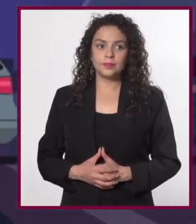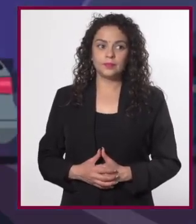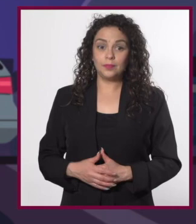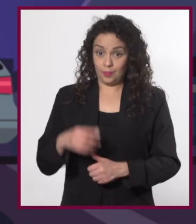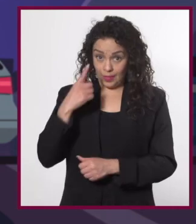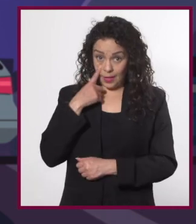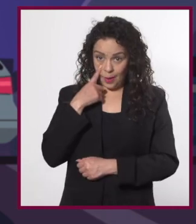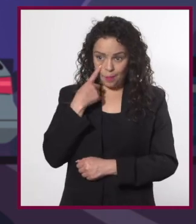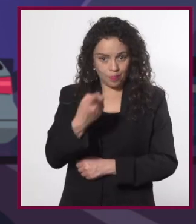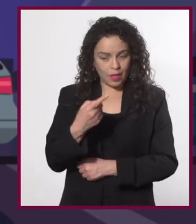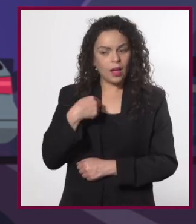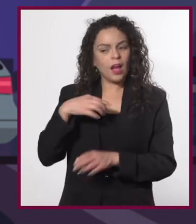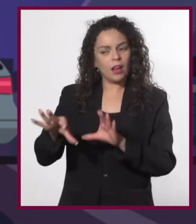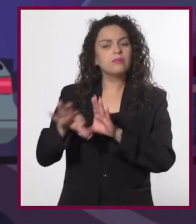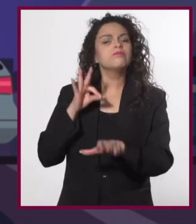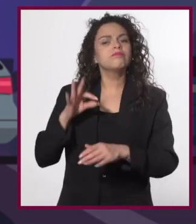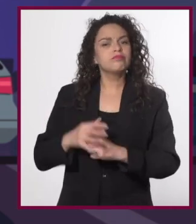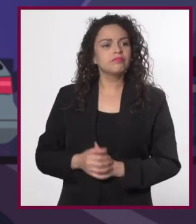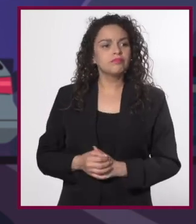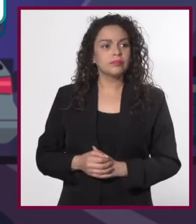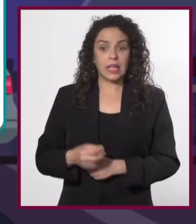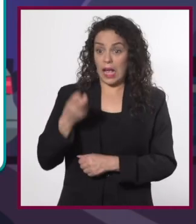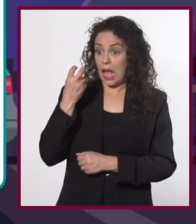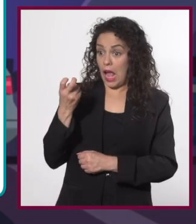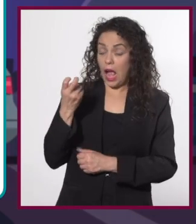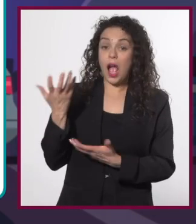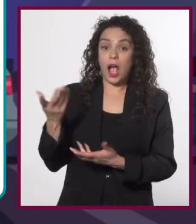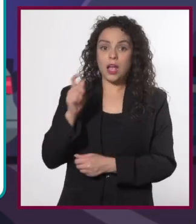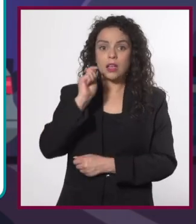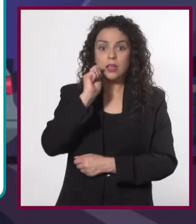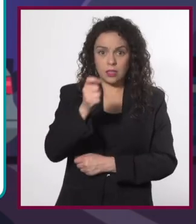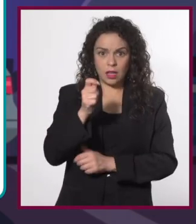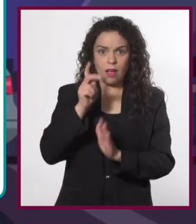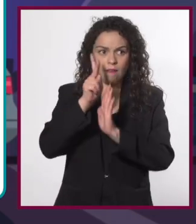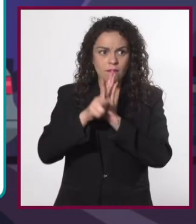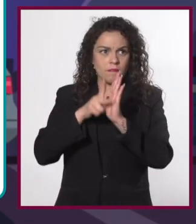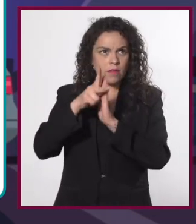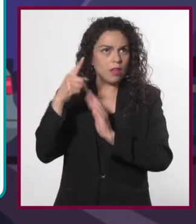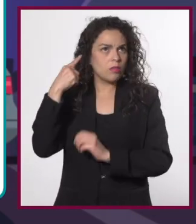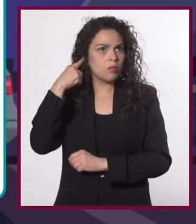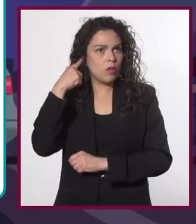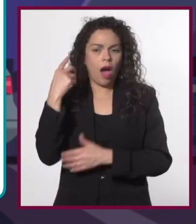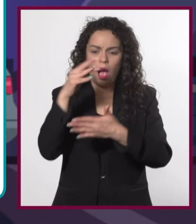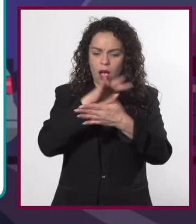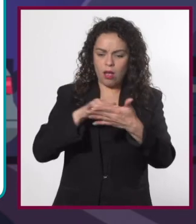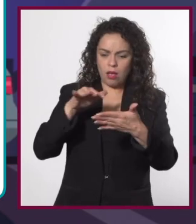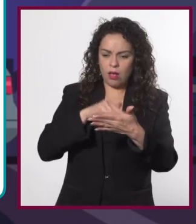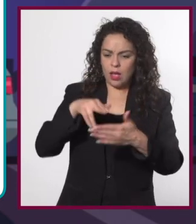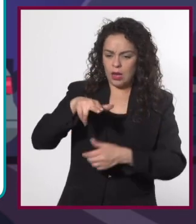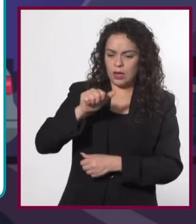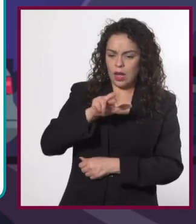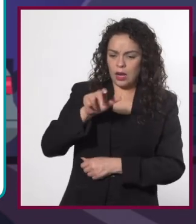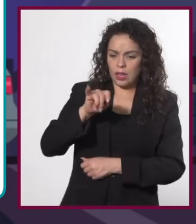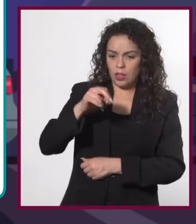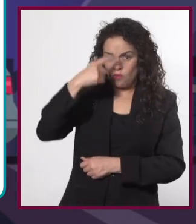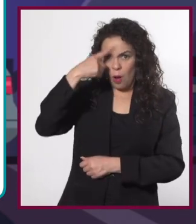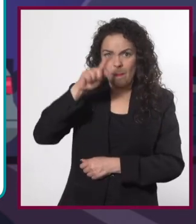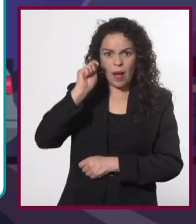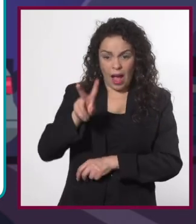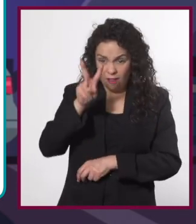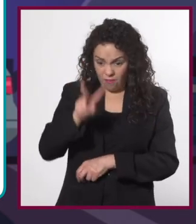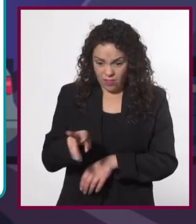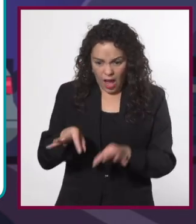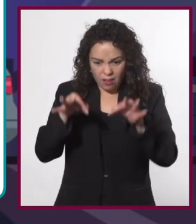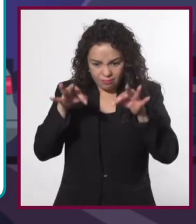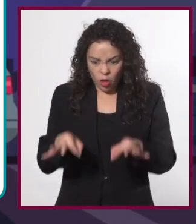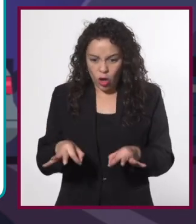Mira lo que encontré. El documental es una obra audiovisual de carácter narrativo que intenta mostrar la realidad de forma original y